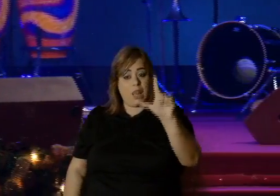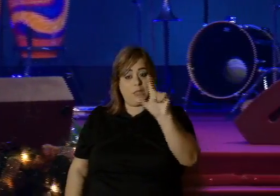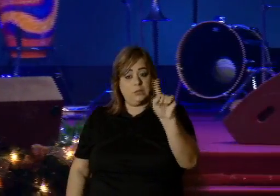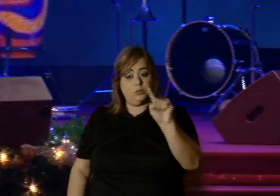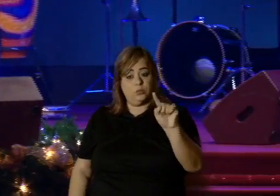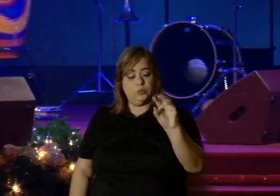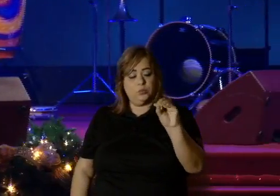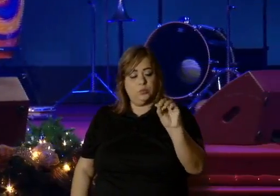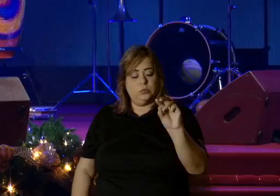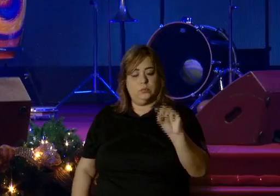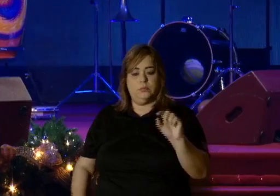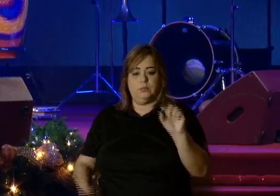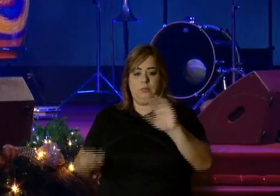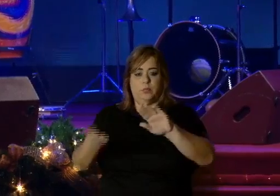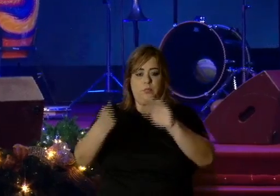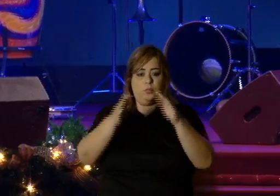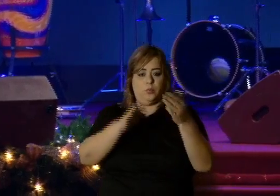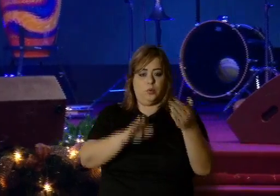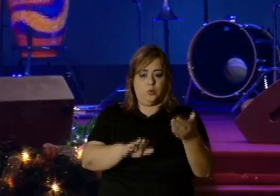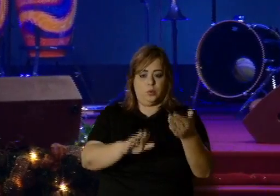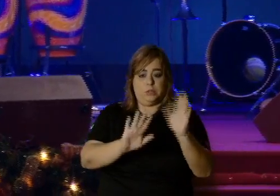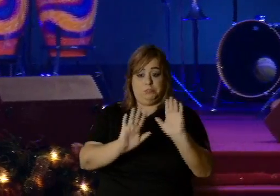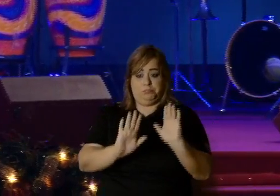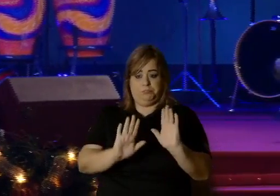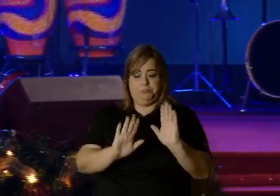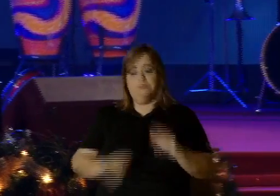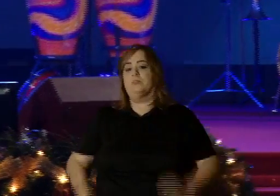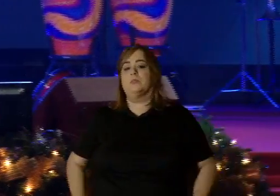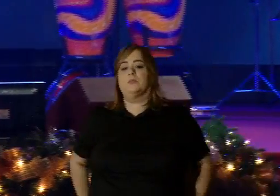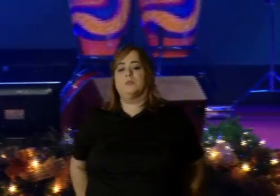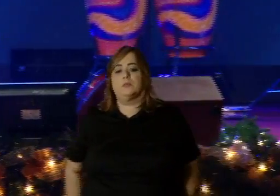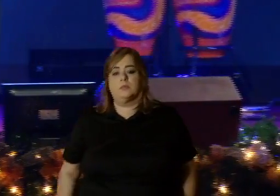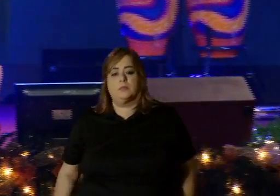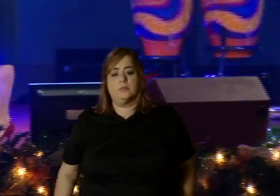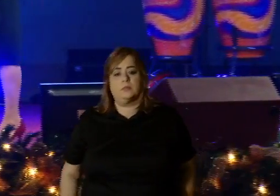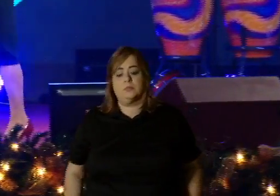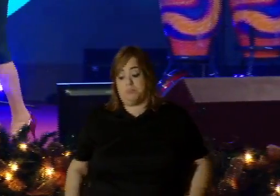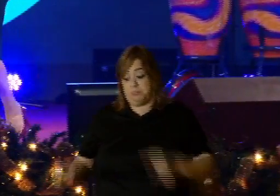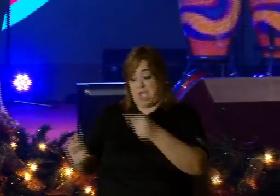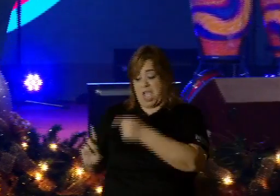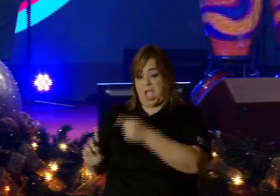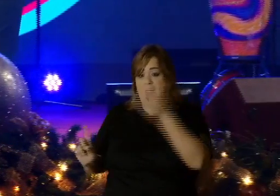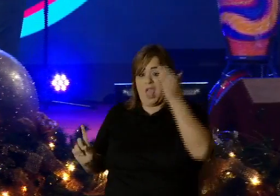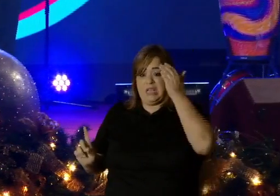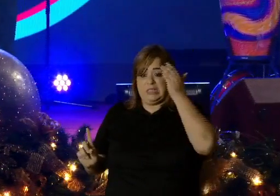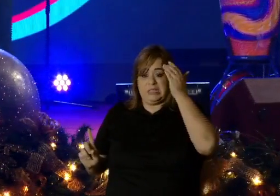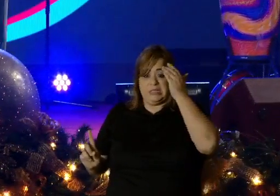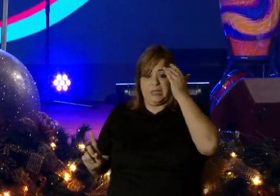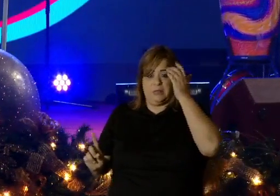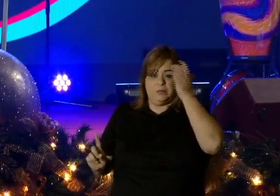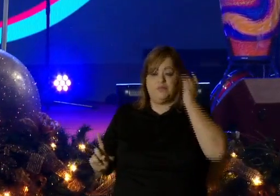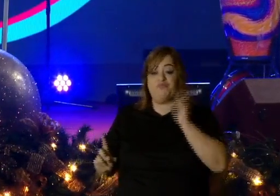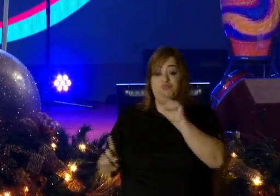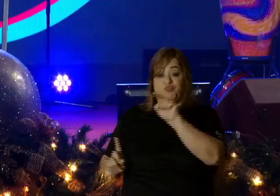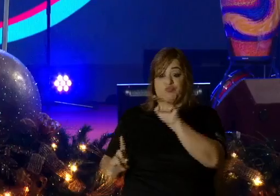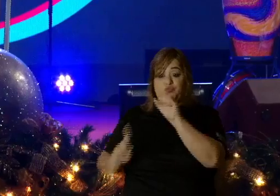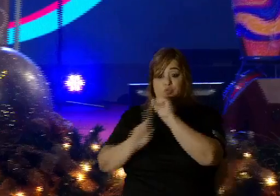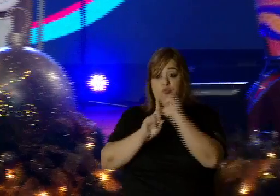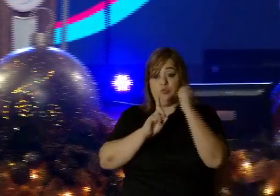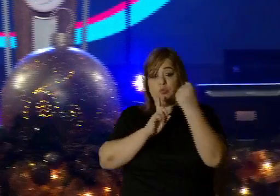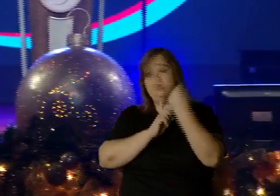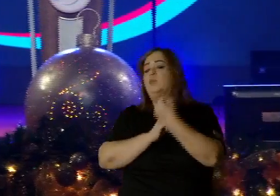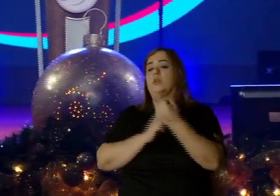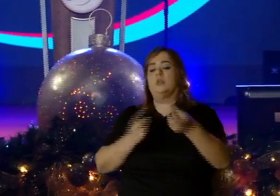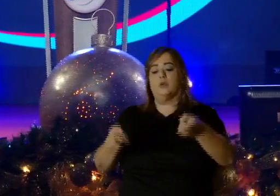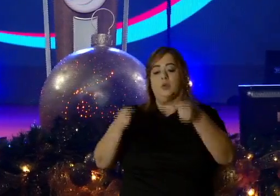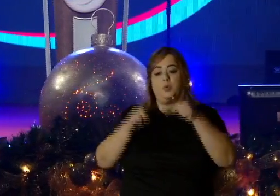pensaban que hablaba de reposar del sueño. Ya el Señor sabía, el Señor sabe por lo que tú pasas, el Señor antes